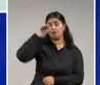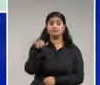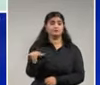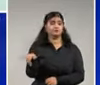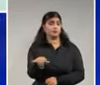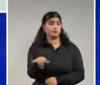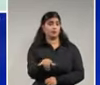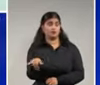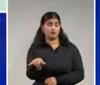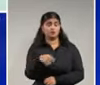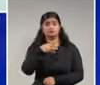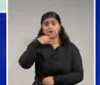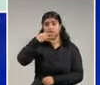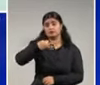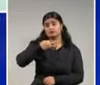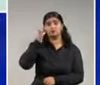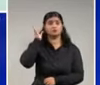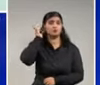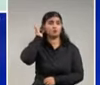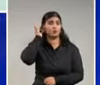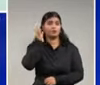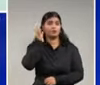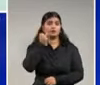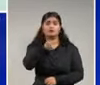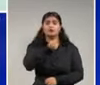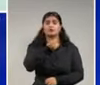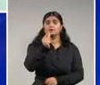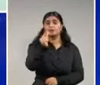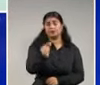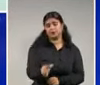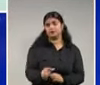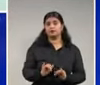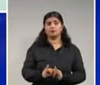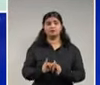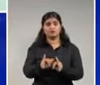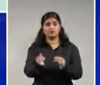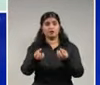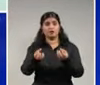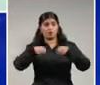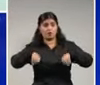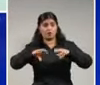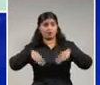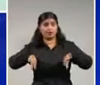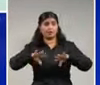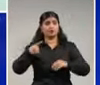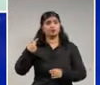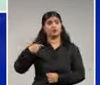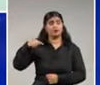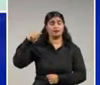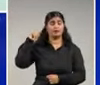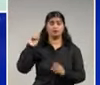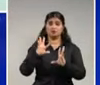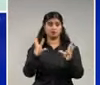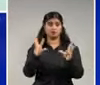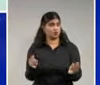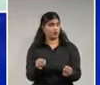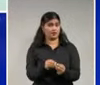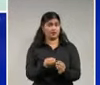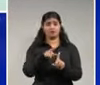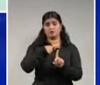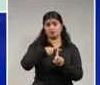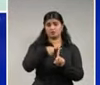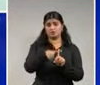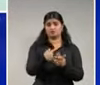analizó la periodista Gisela cuando hablaba del comportamiento ayer, se refleja también en el acumulado, presentan en la